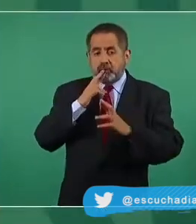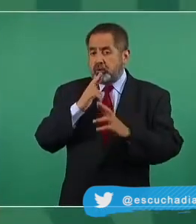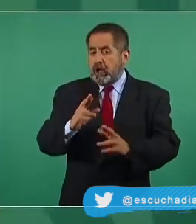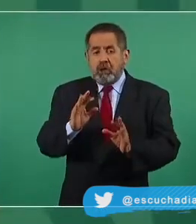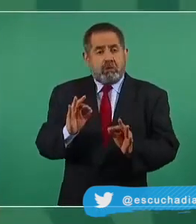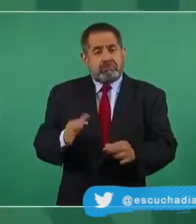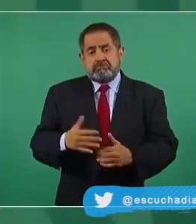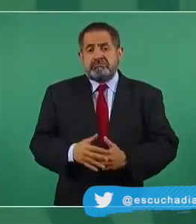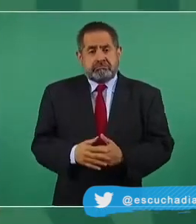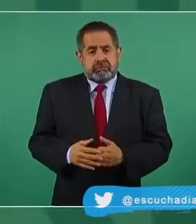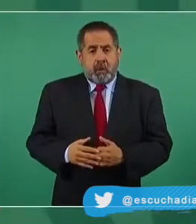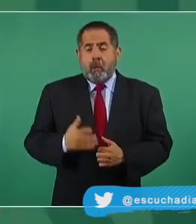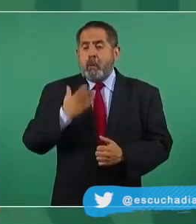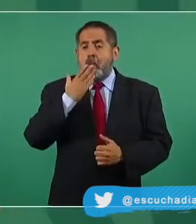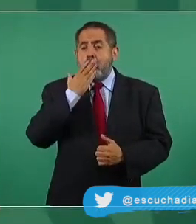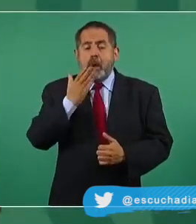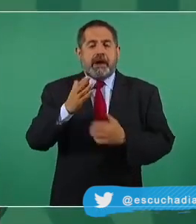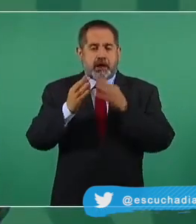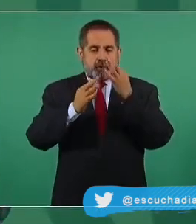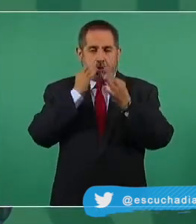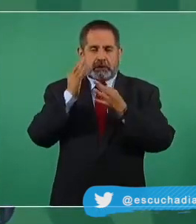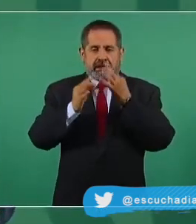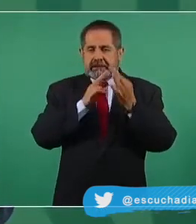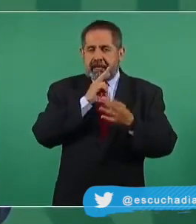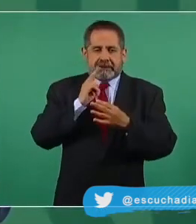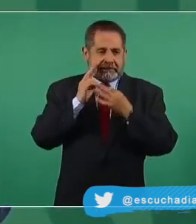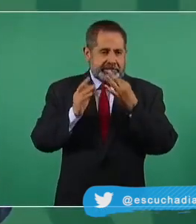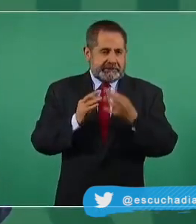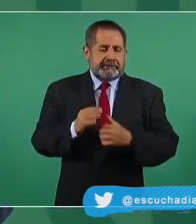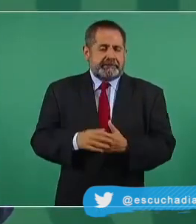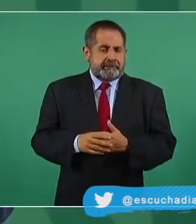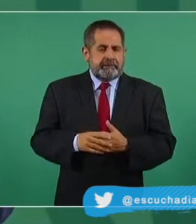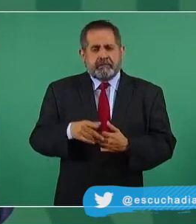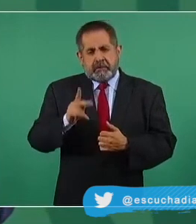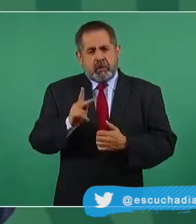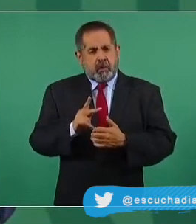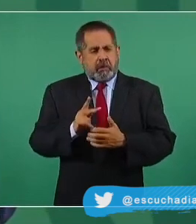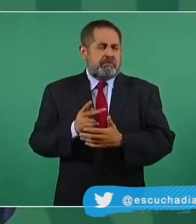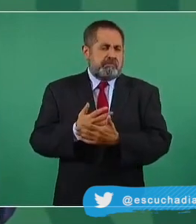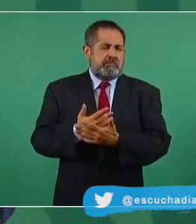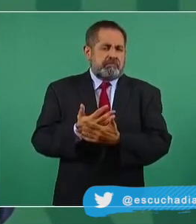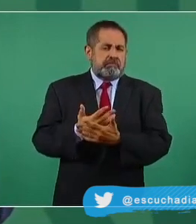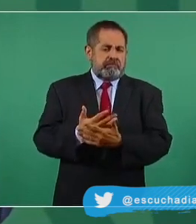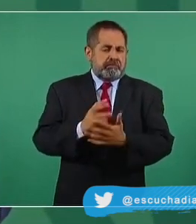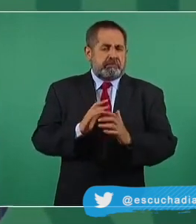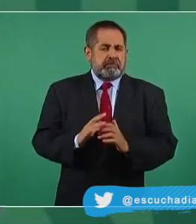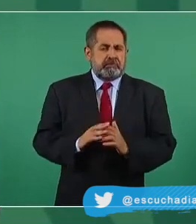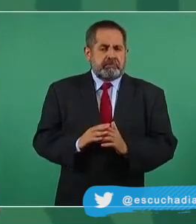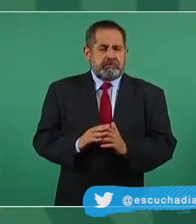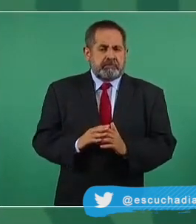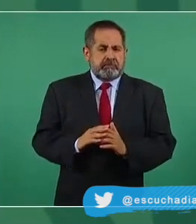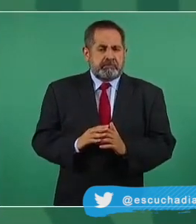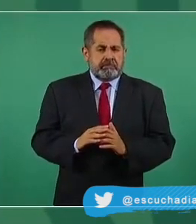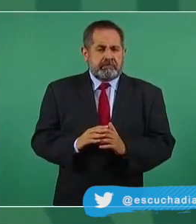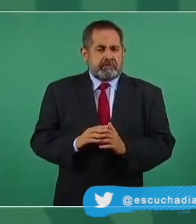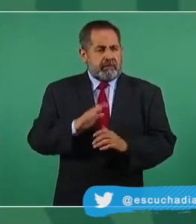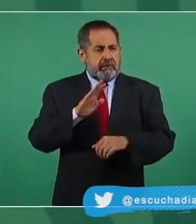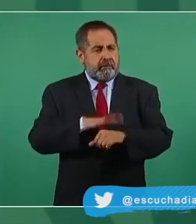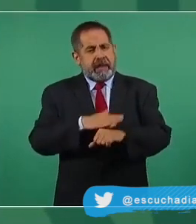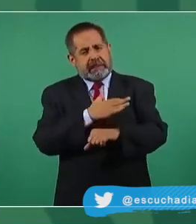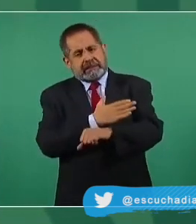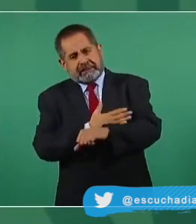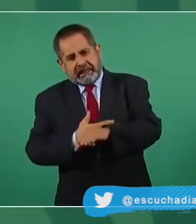gracias a una denuncia ciudadana. El vehículo se localizó en Guanajuato y la investigación está en marcha a cargo de la Fiscalía General